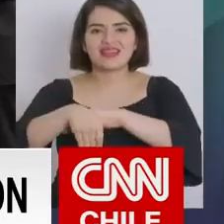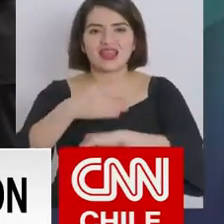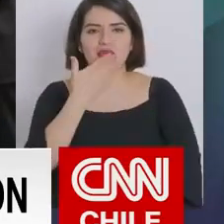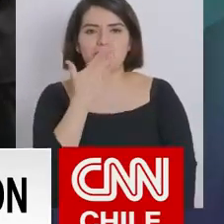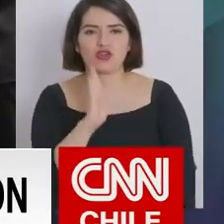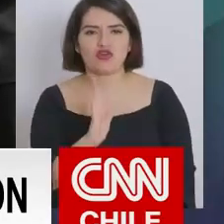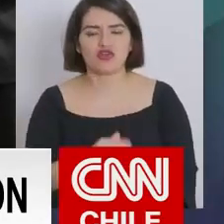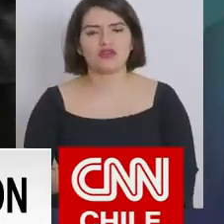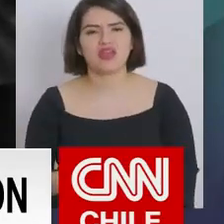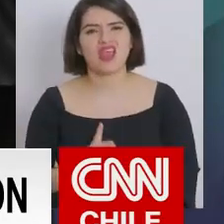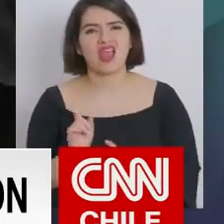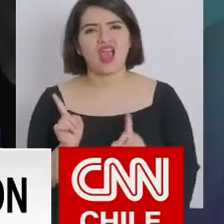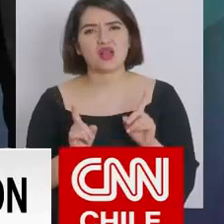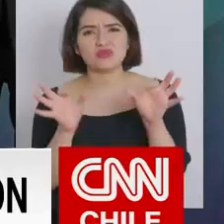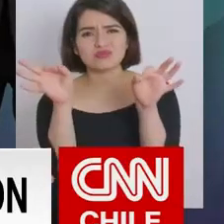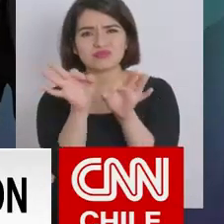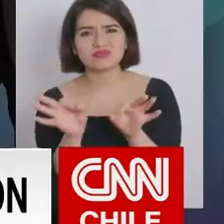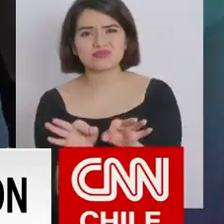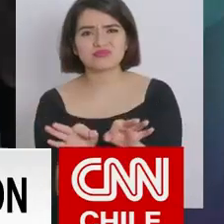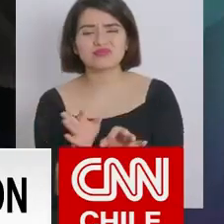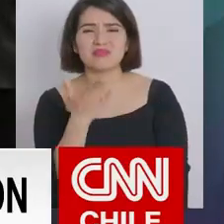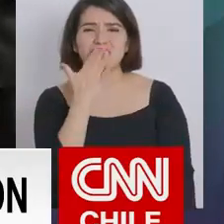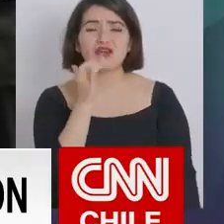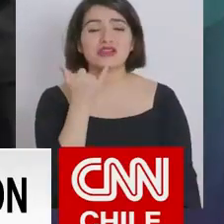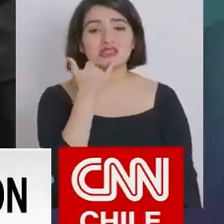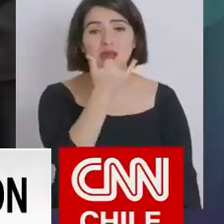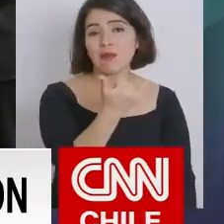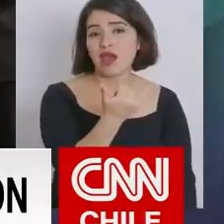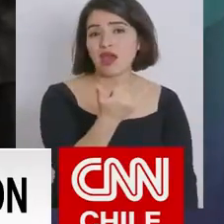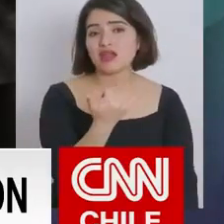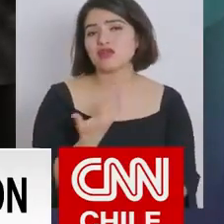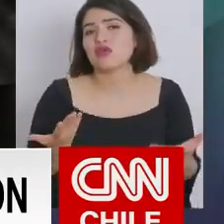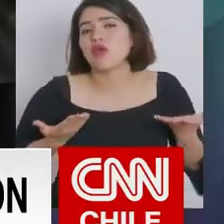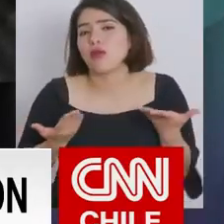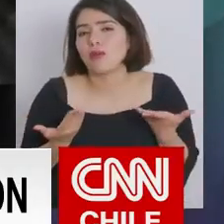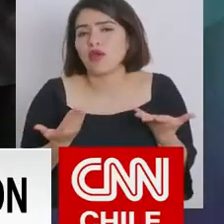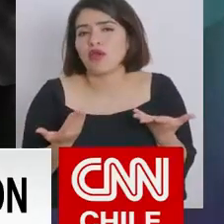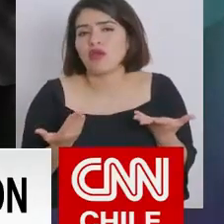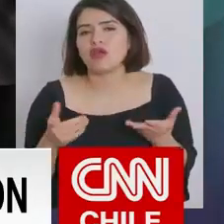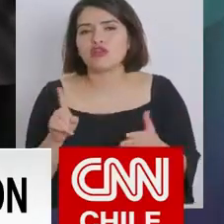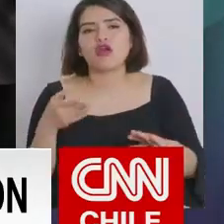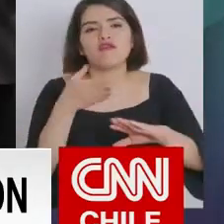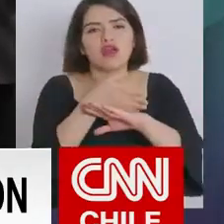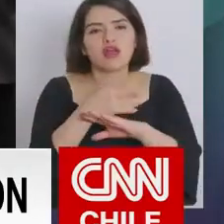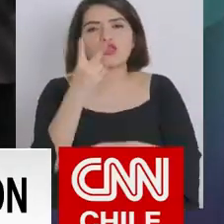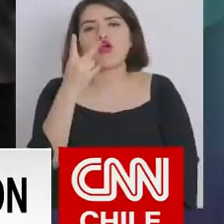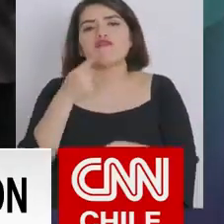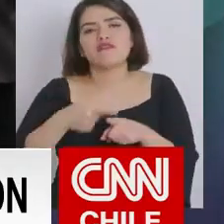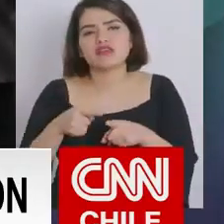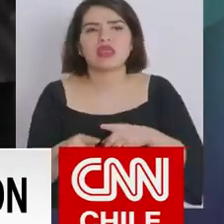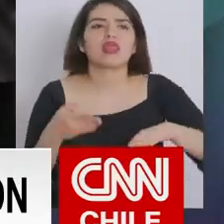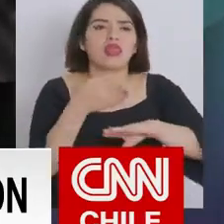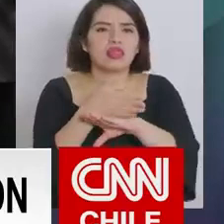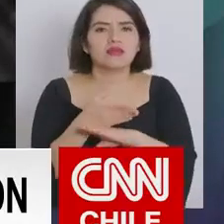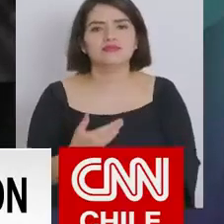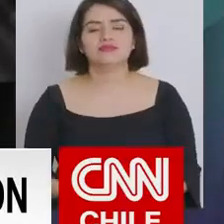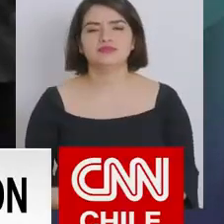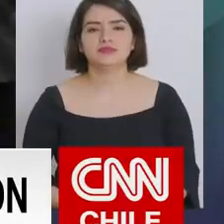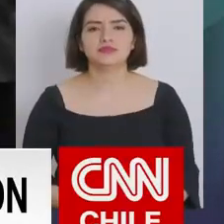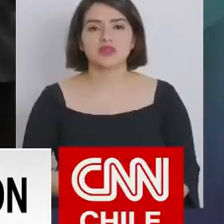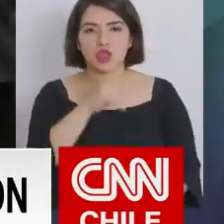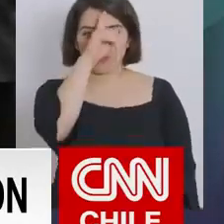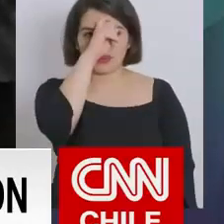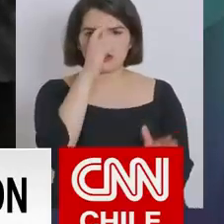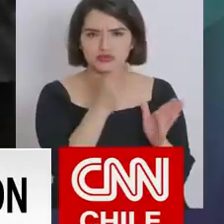¿Alguna recomendación en aquello? Quizás llamar por teléfono o buscar alguna fórmula para que no vayan dos veces, digamos, a los SESFAM. Bueno,